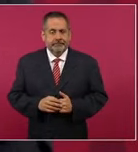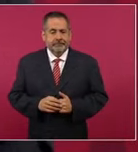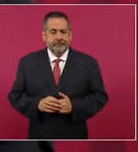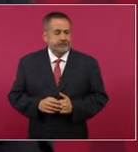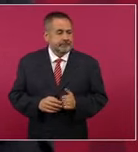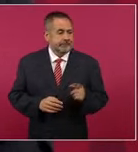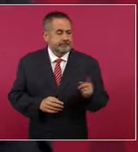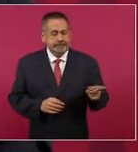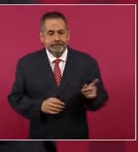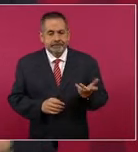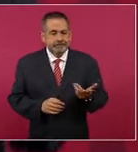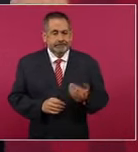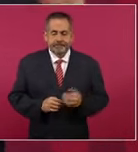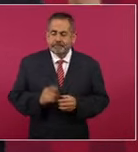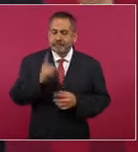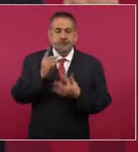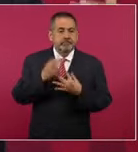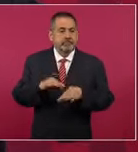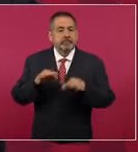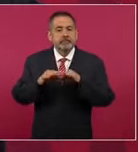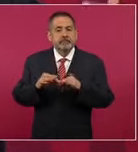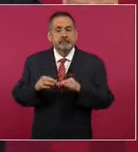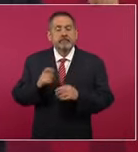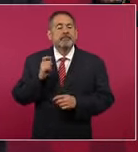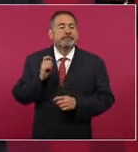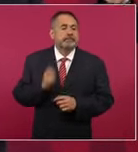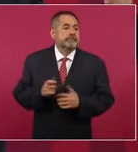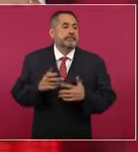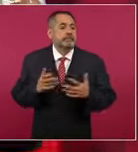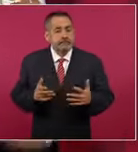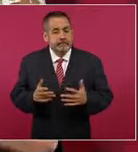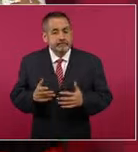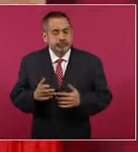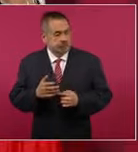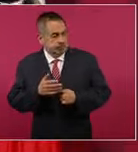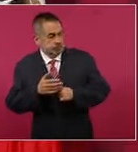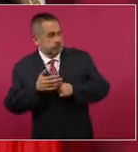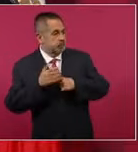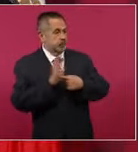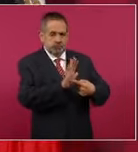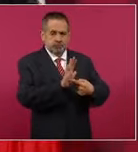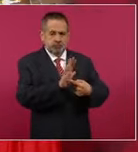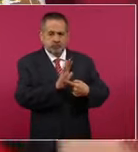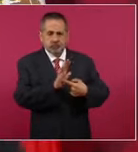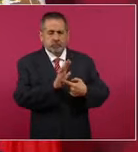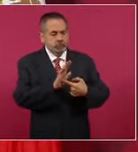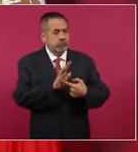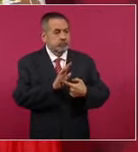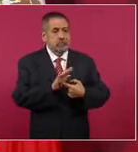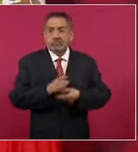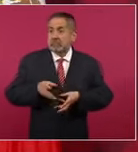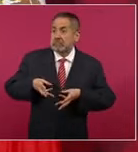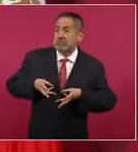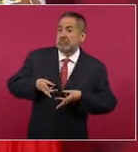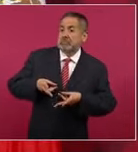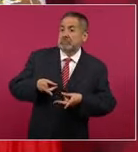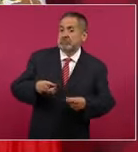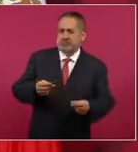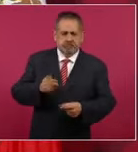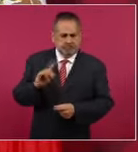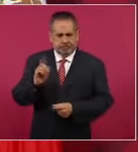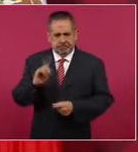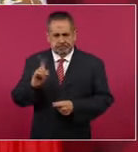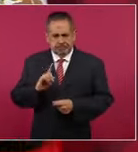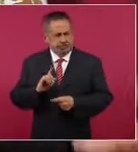pues es importante el que se dé el ejemplo de que no se debe de gastar mucho, que